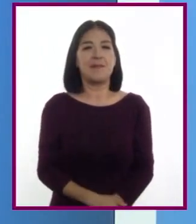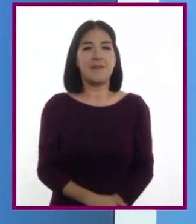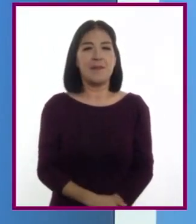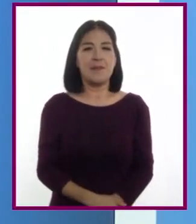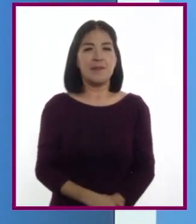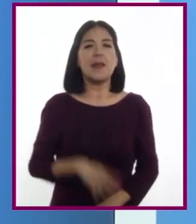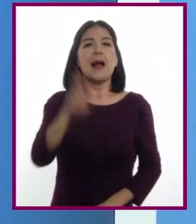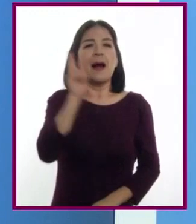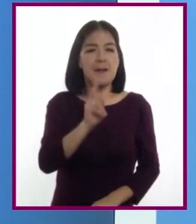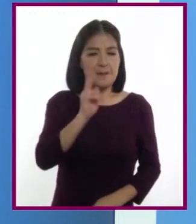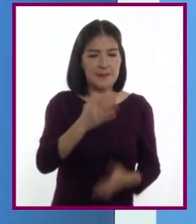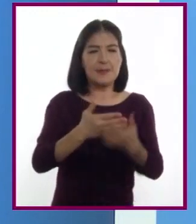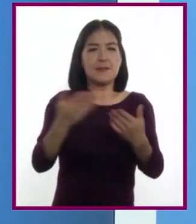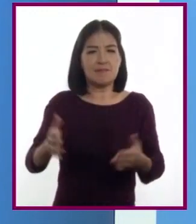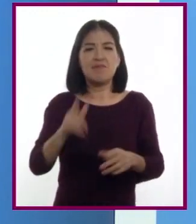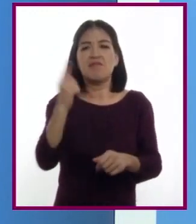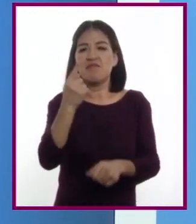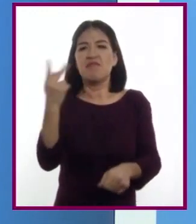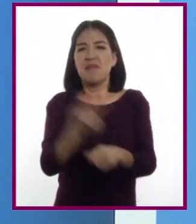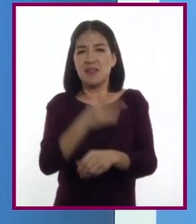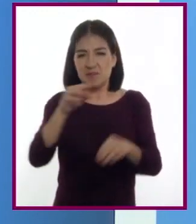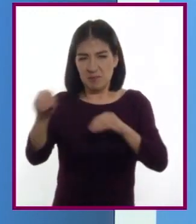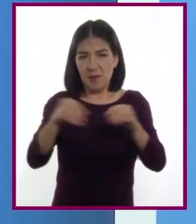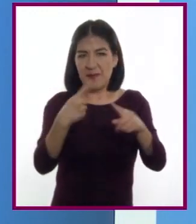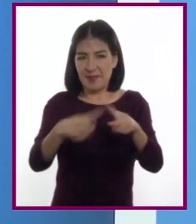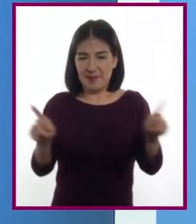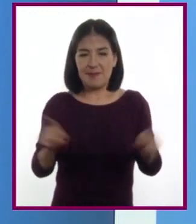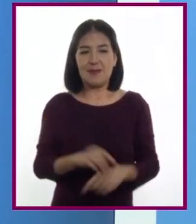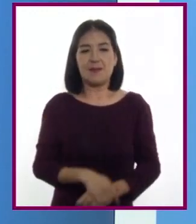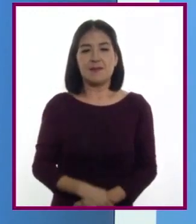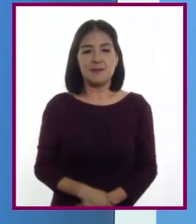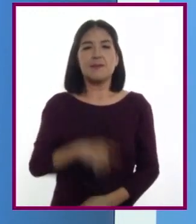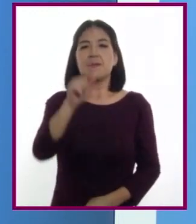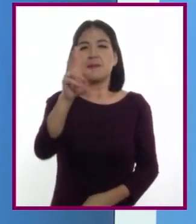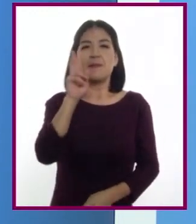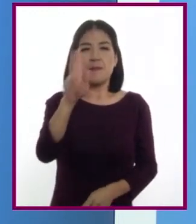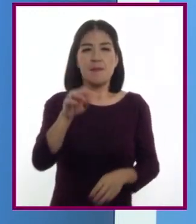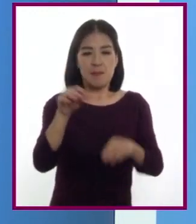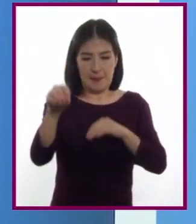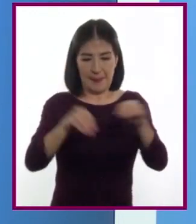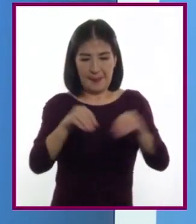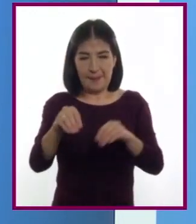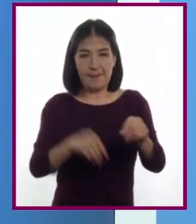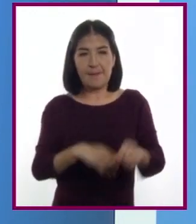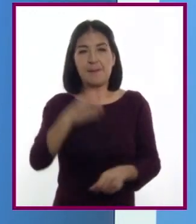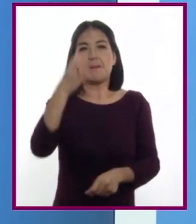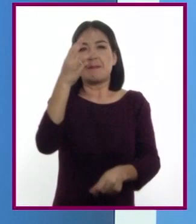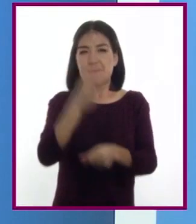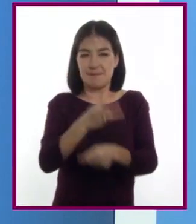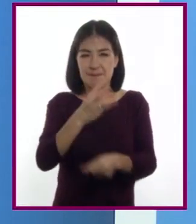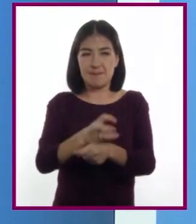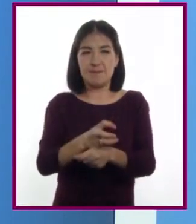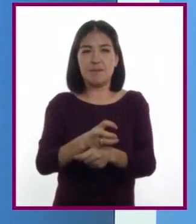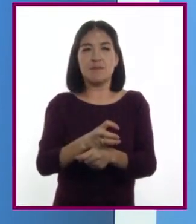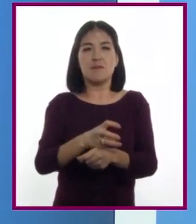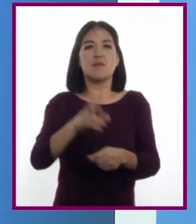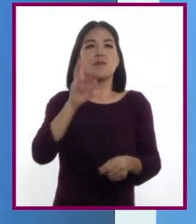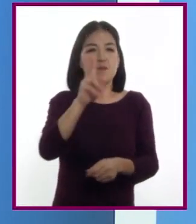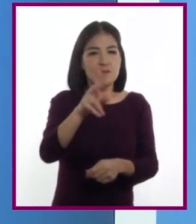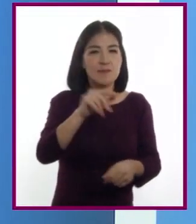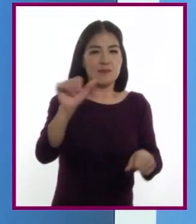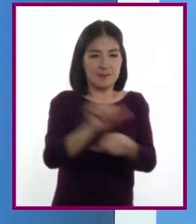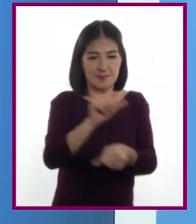veamos qué sucede con los siguientes movimientos. Consideremos el movimiento 3 y que el móvil se desplaza